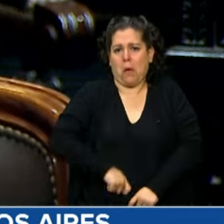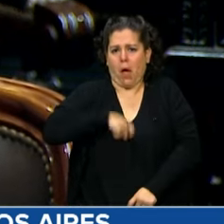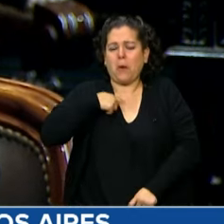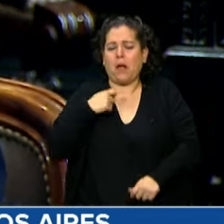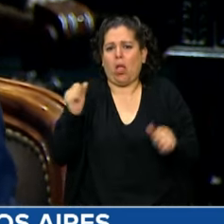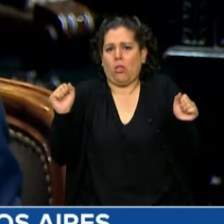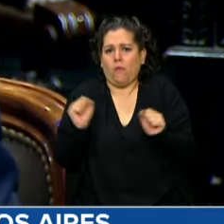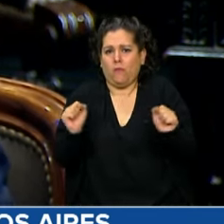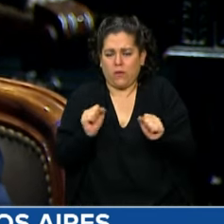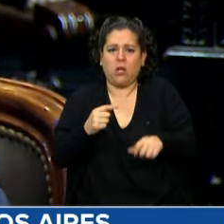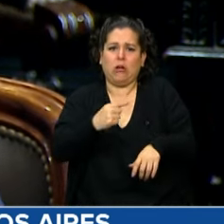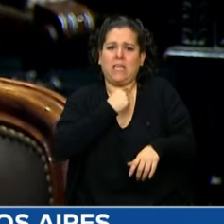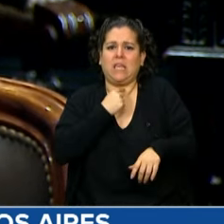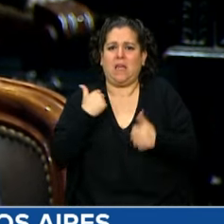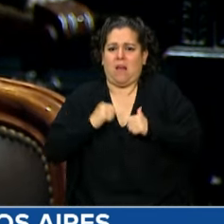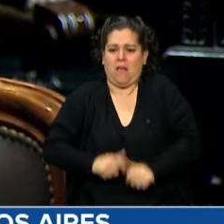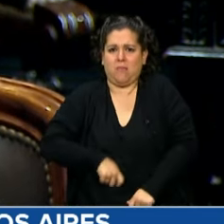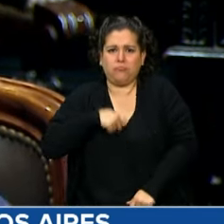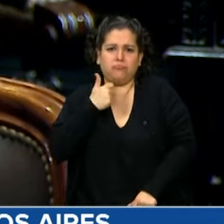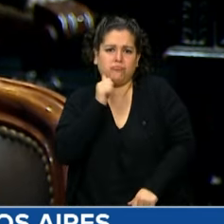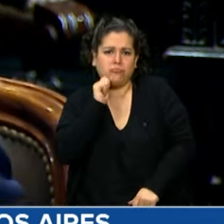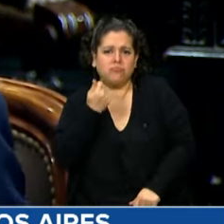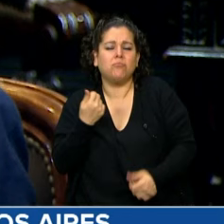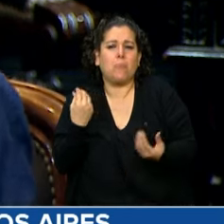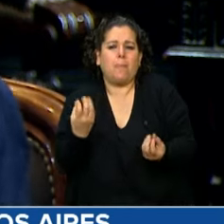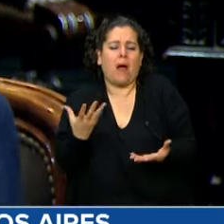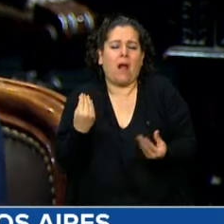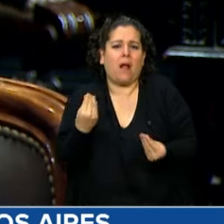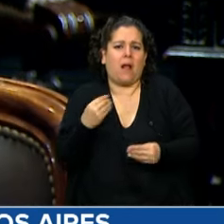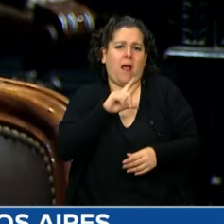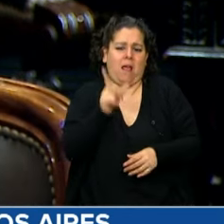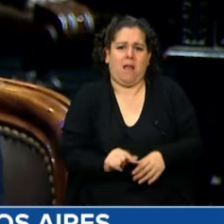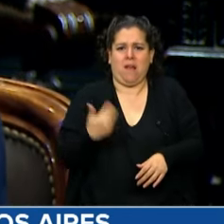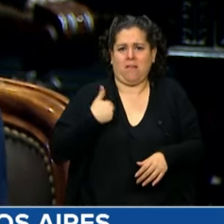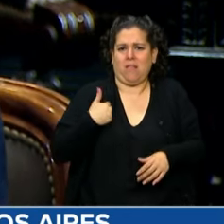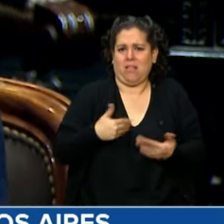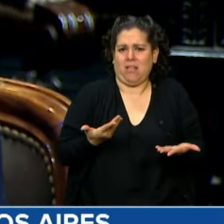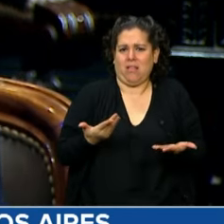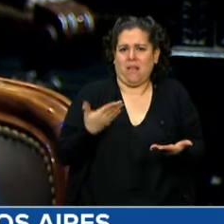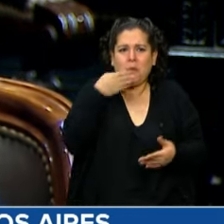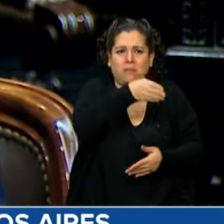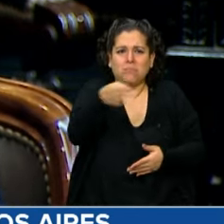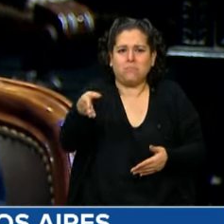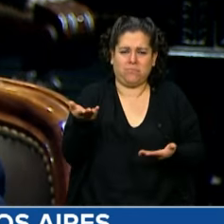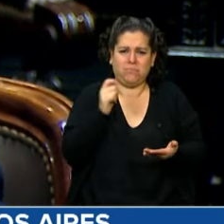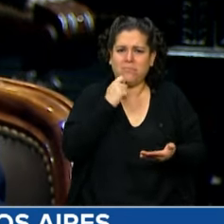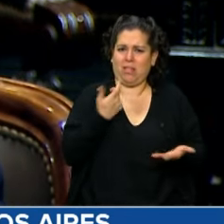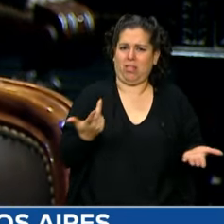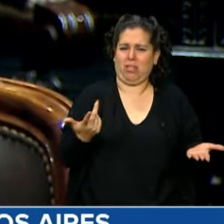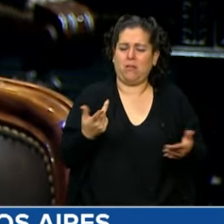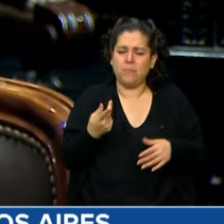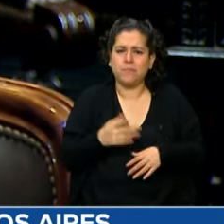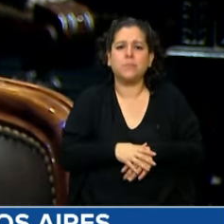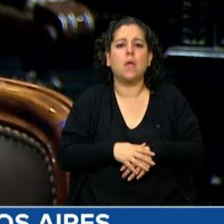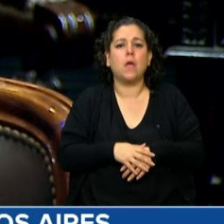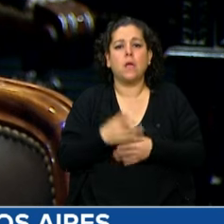un lugar frío de nuestra enorme y hermosa Argentina entonces presidenta el sector que como ya se dijo